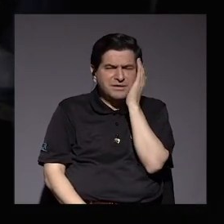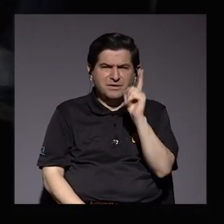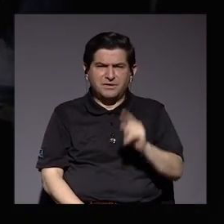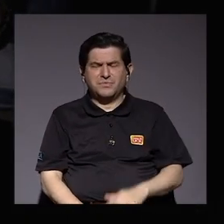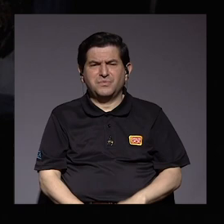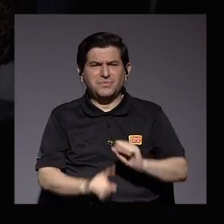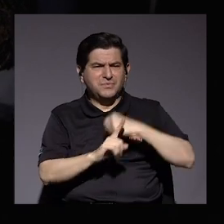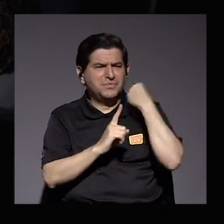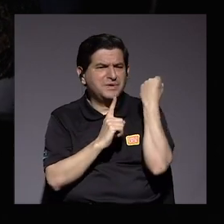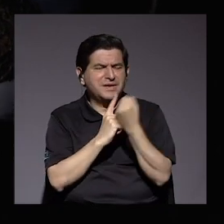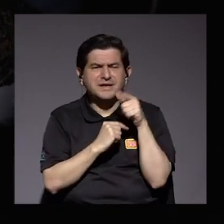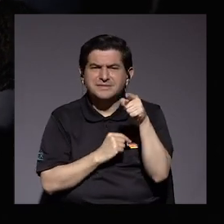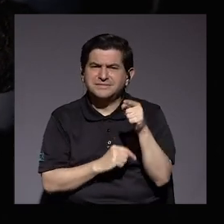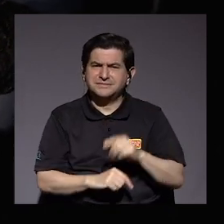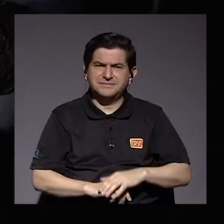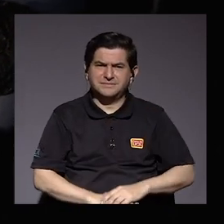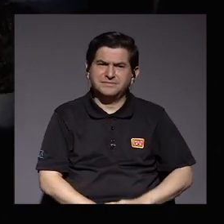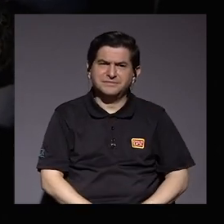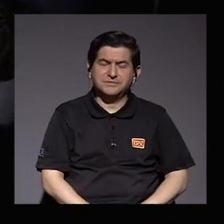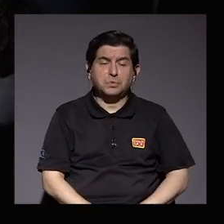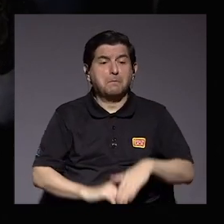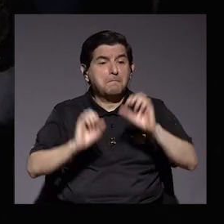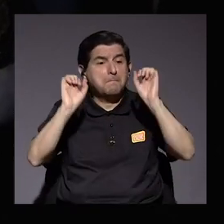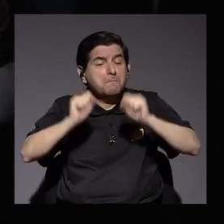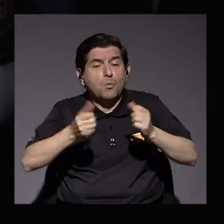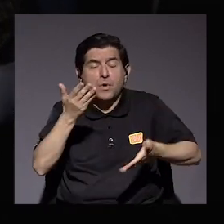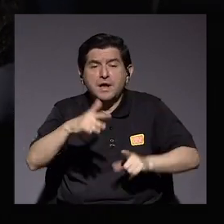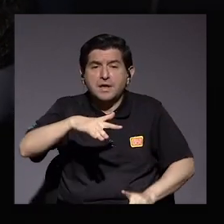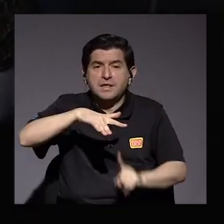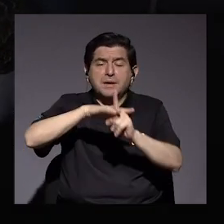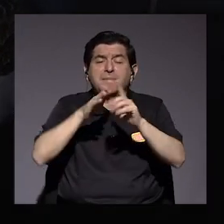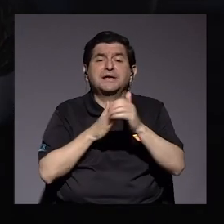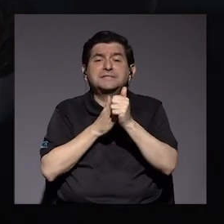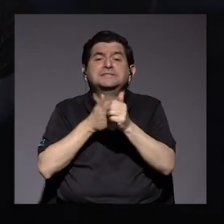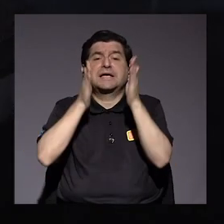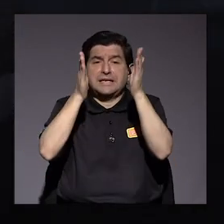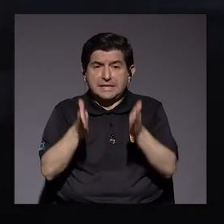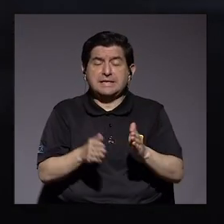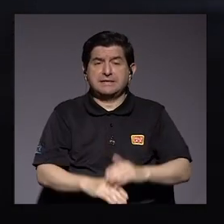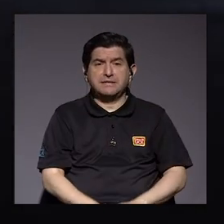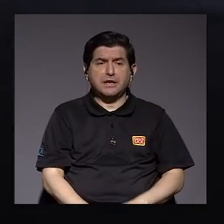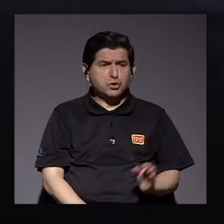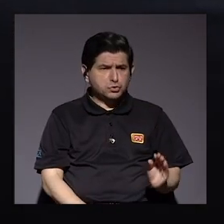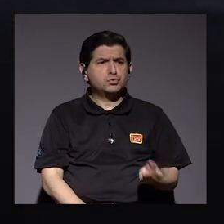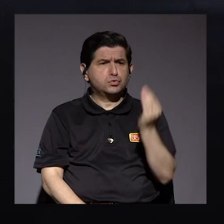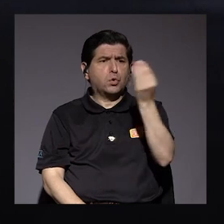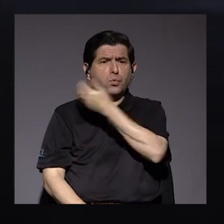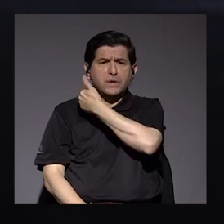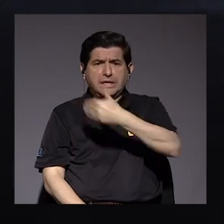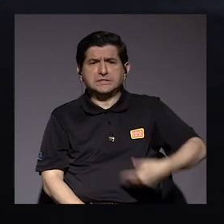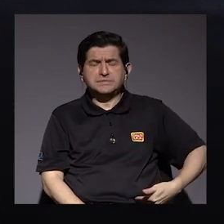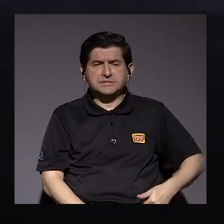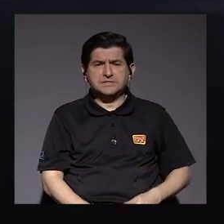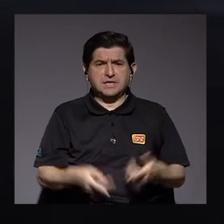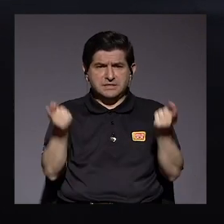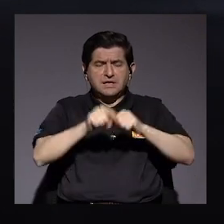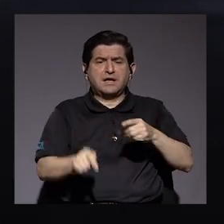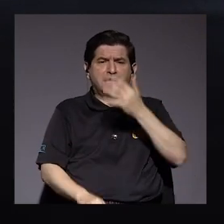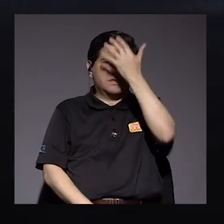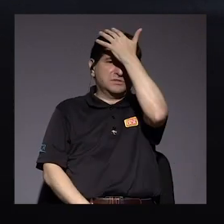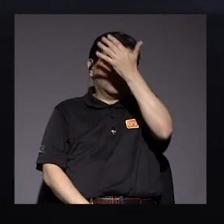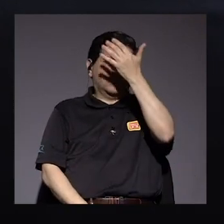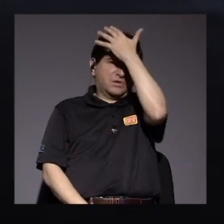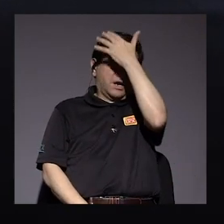preocupa mucho gobernar y un ínterin que está ahí porque pueden ser que aparezcan algunos líderes que inclusive llegarán jóvenes a ser presidentes